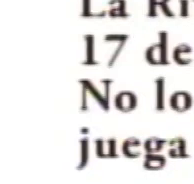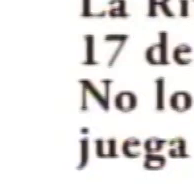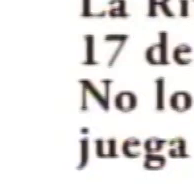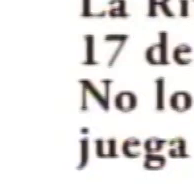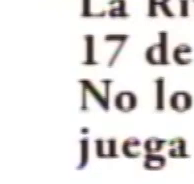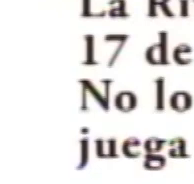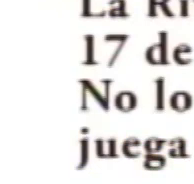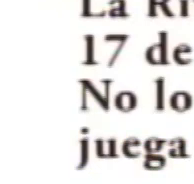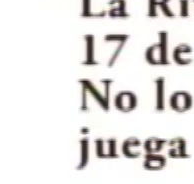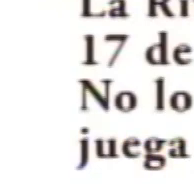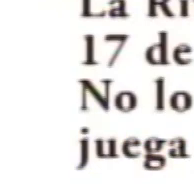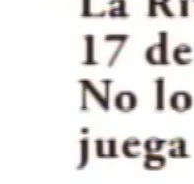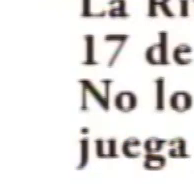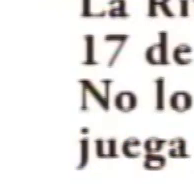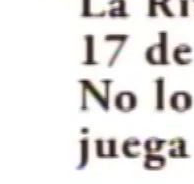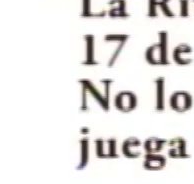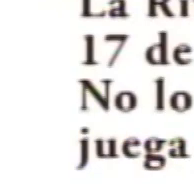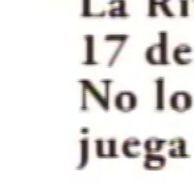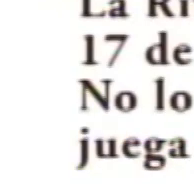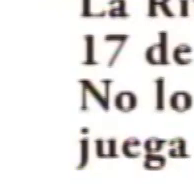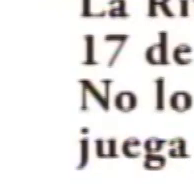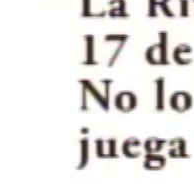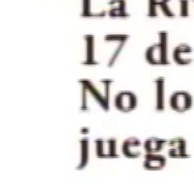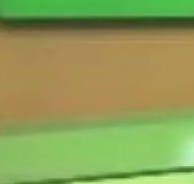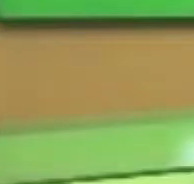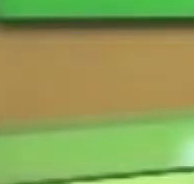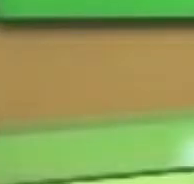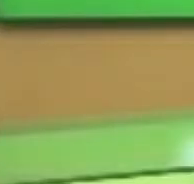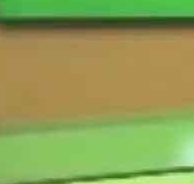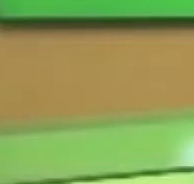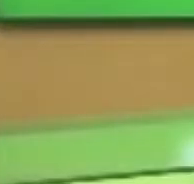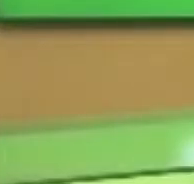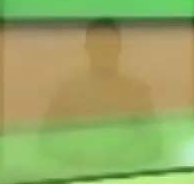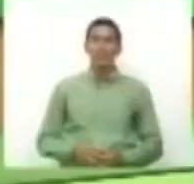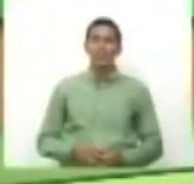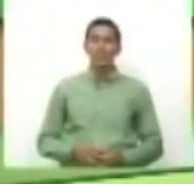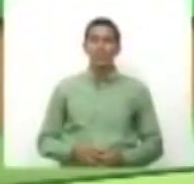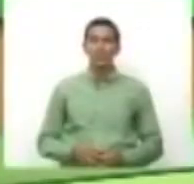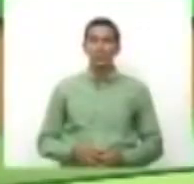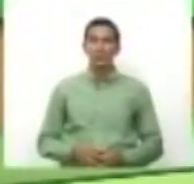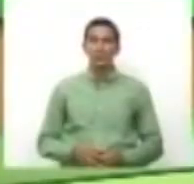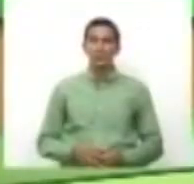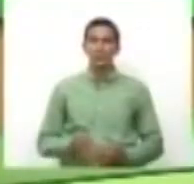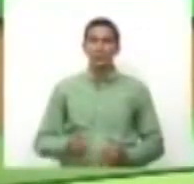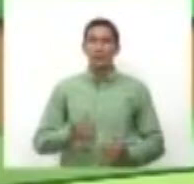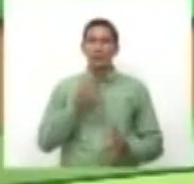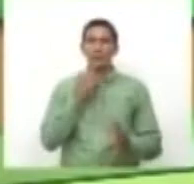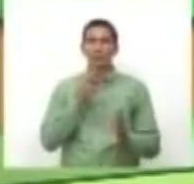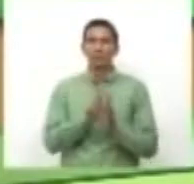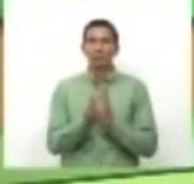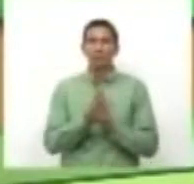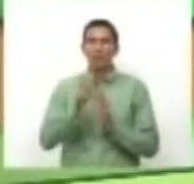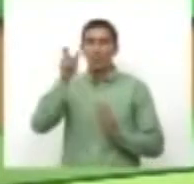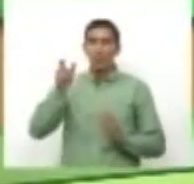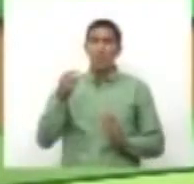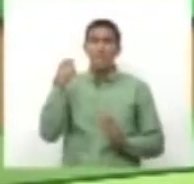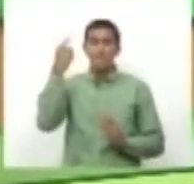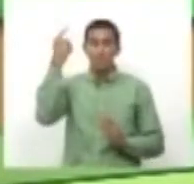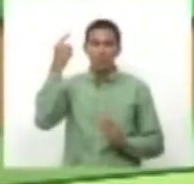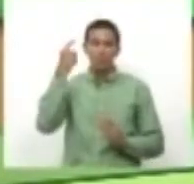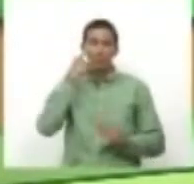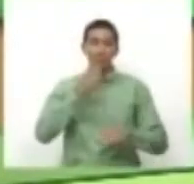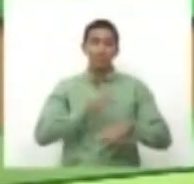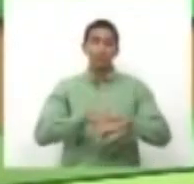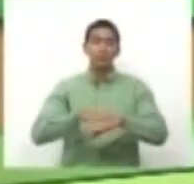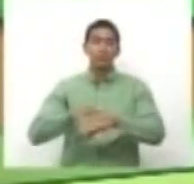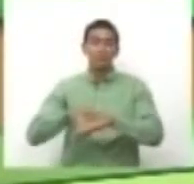septiembre juega el primer anticipado de la rifa regional. Bien, y nuestra politóloga Sandra Pérez analiza las políticas de prevención y desastre